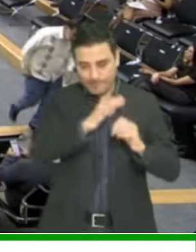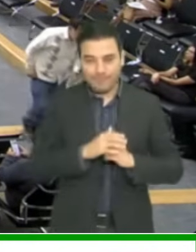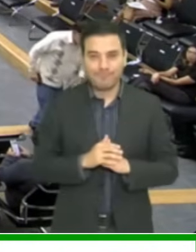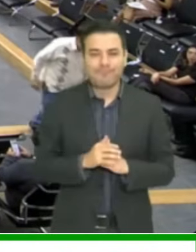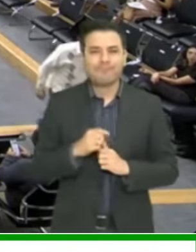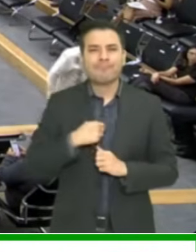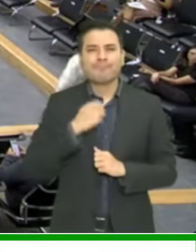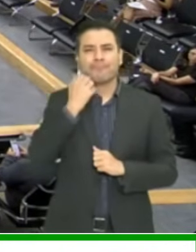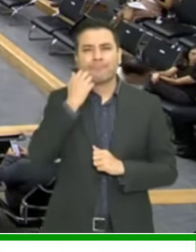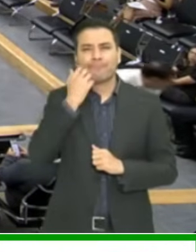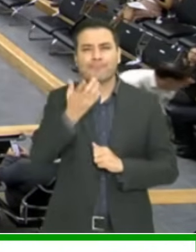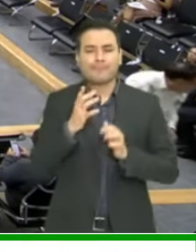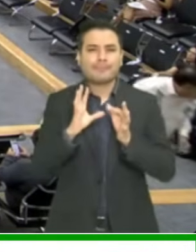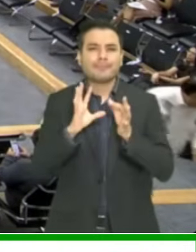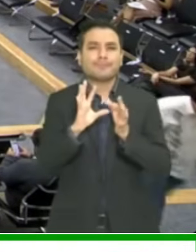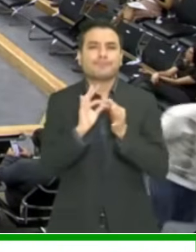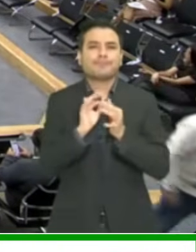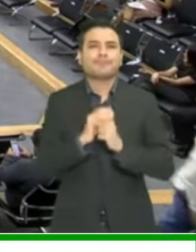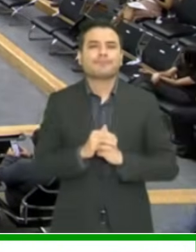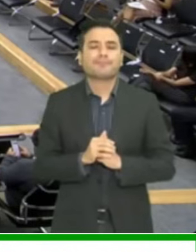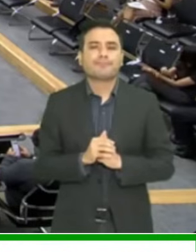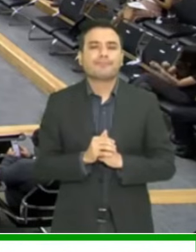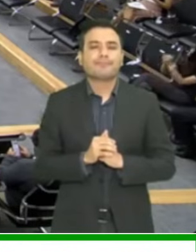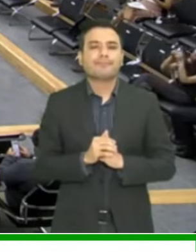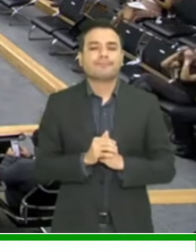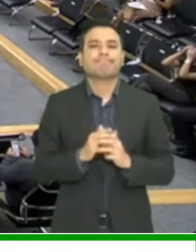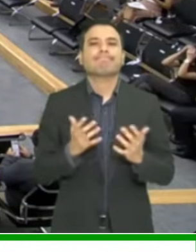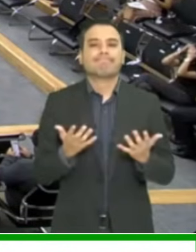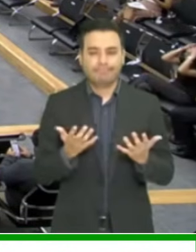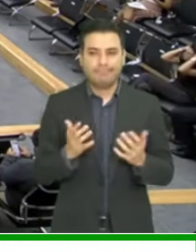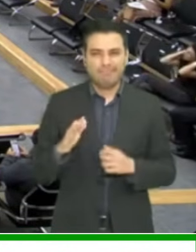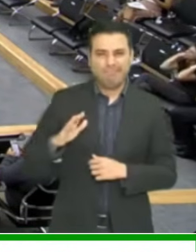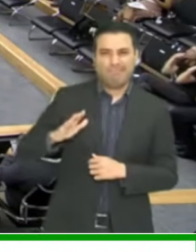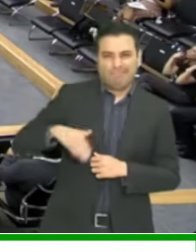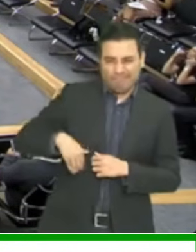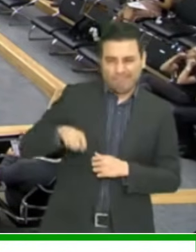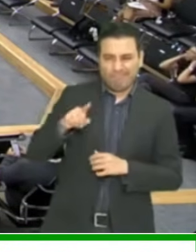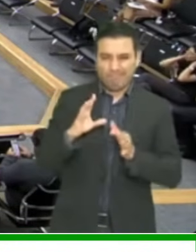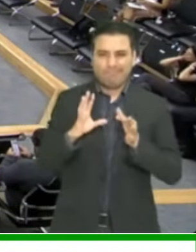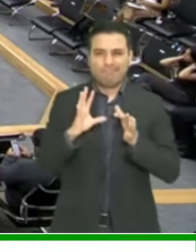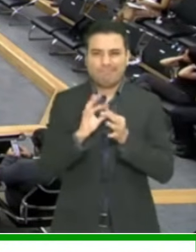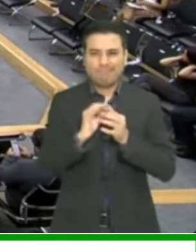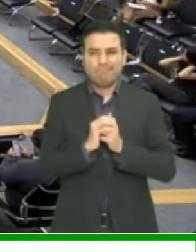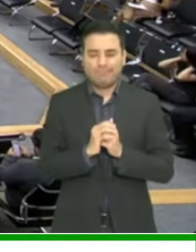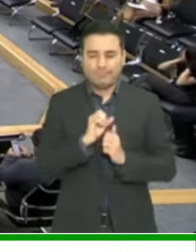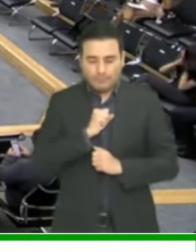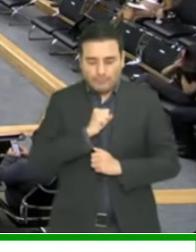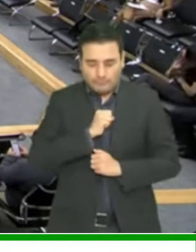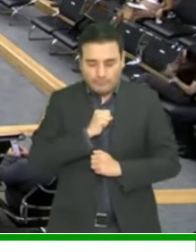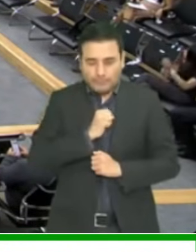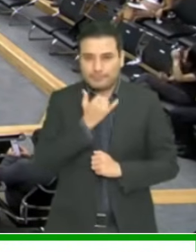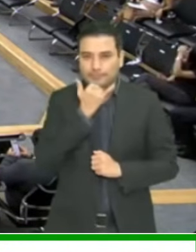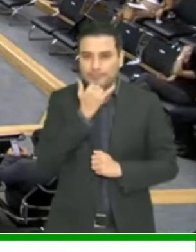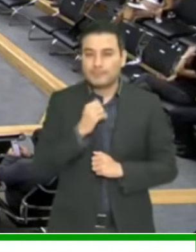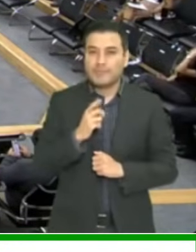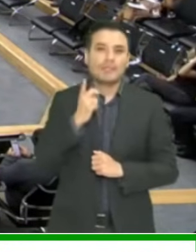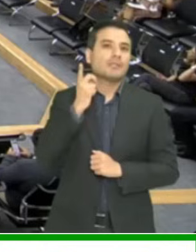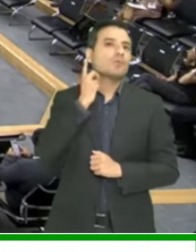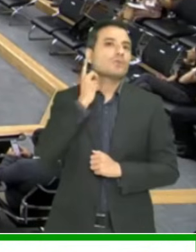Quiero iniciar sumándome a las condolencias expresadas perdón, por el diputado